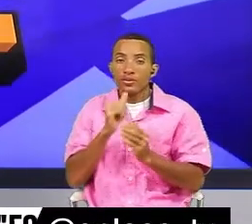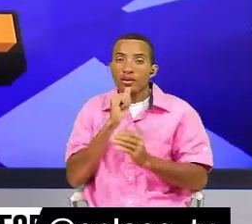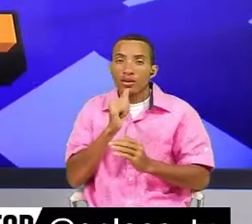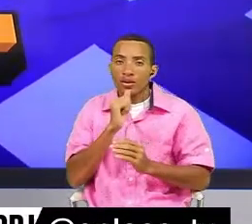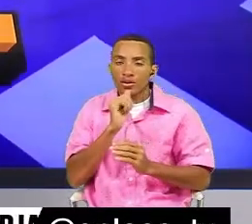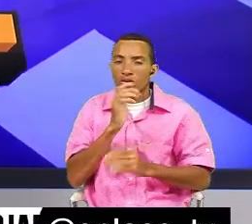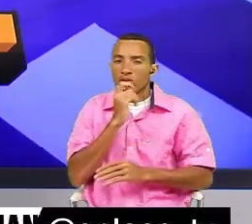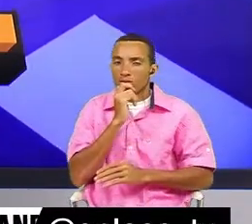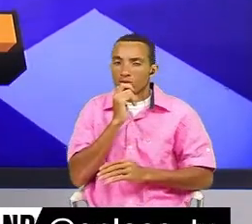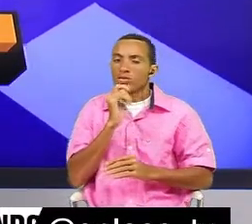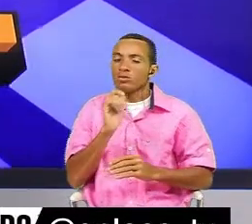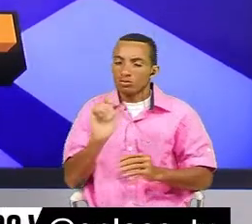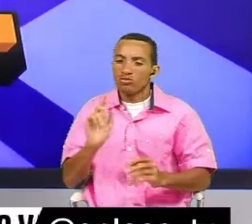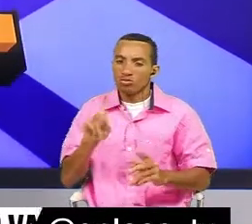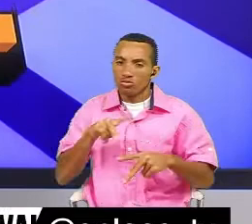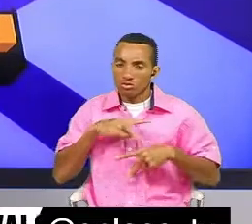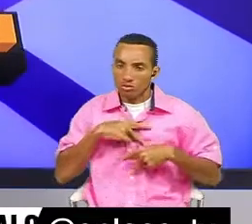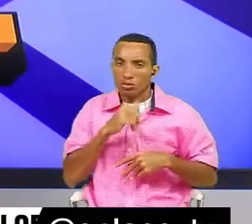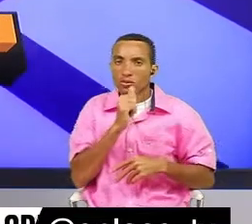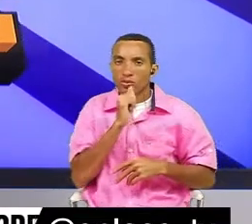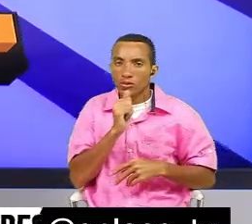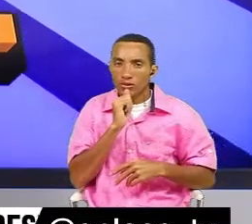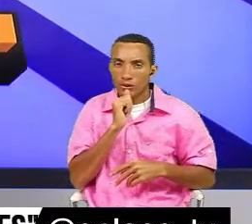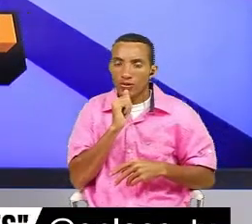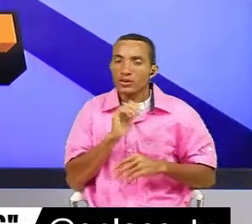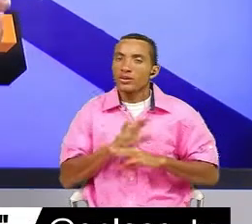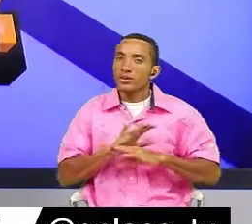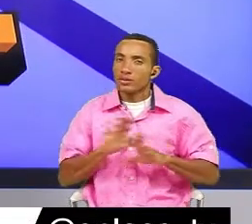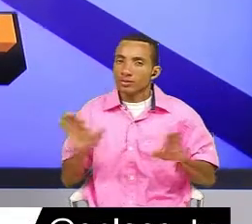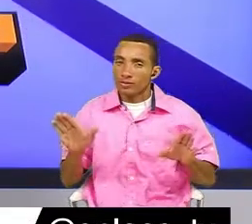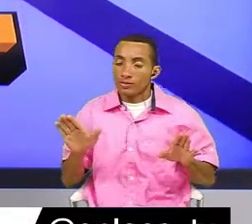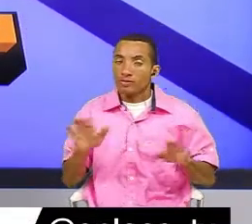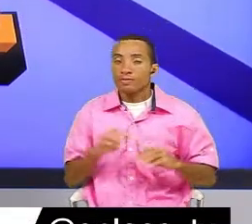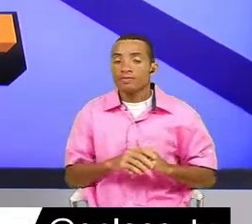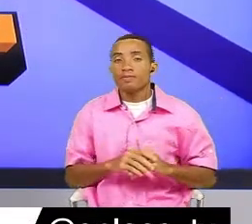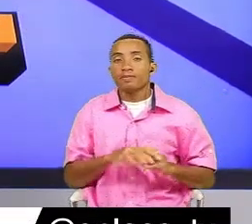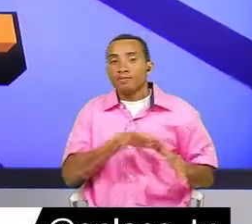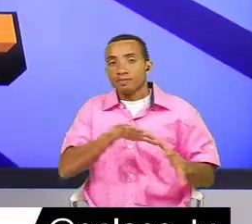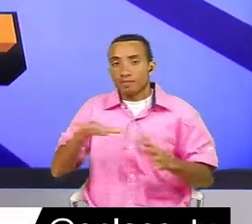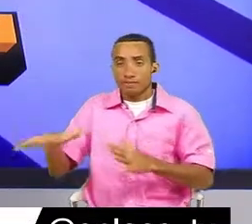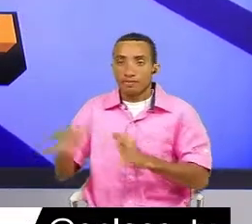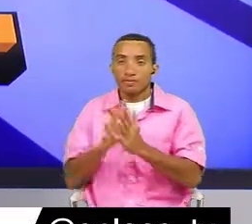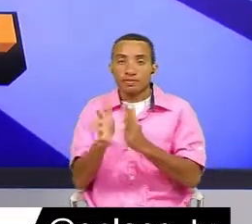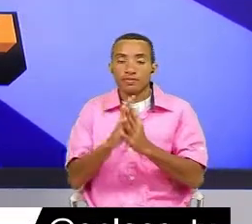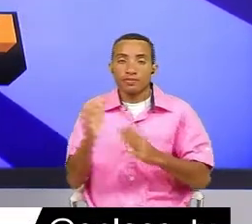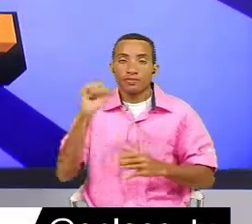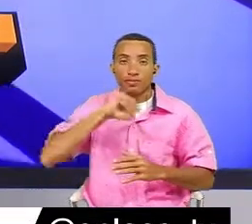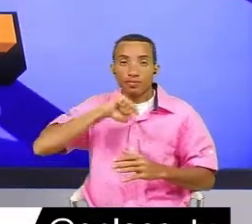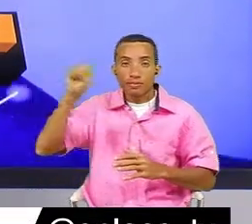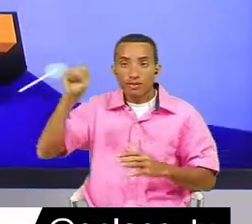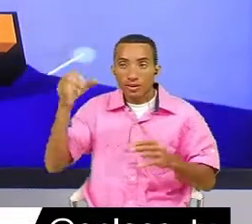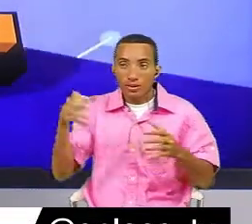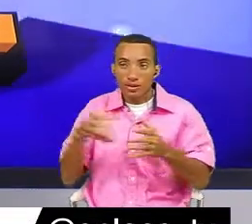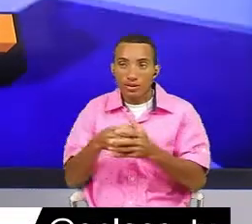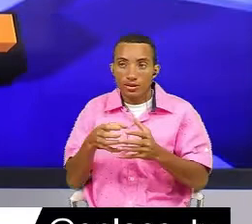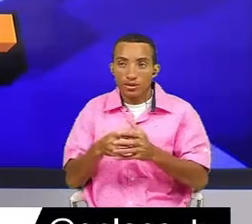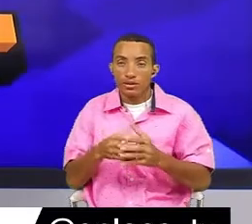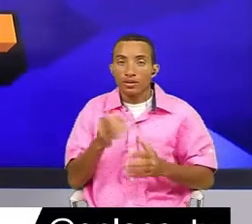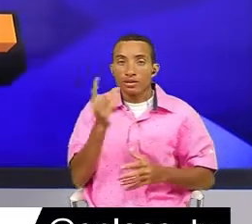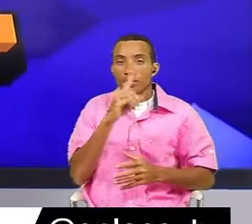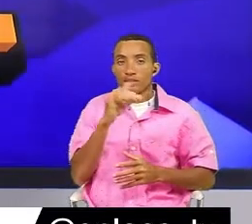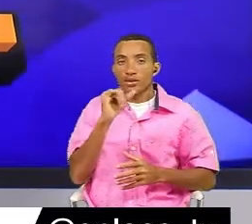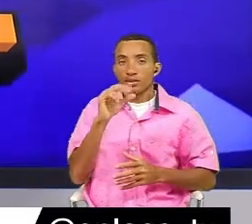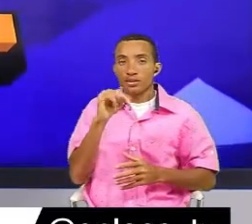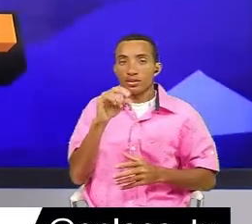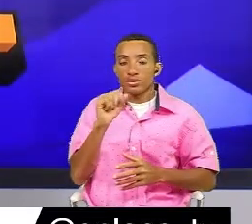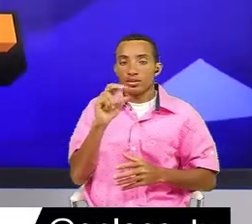contemplada y existe en el pensamiento de Sinan Trainal. En otras noticias, el sindicato de Sinan Trainal asegura que en